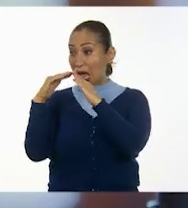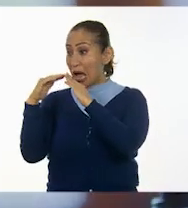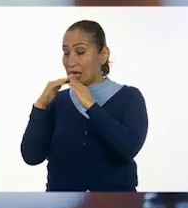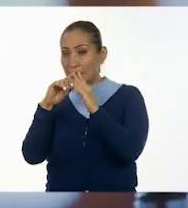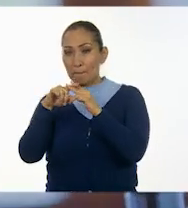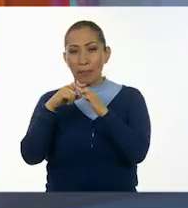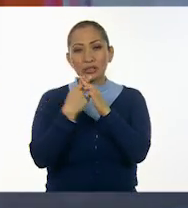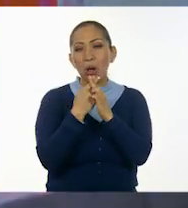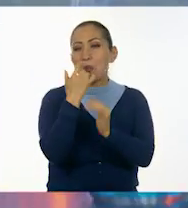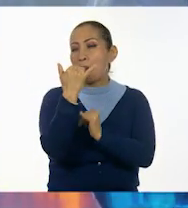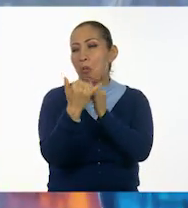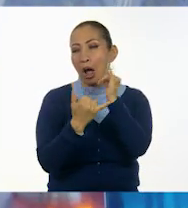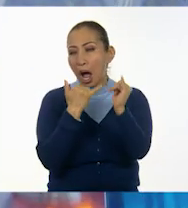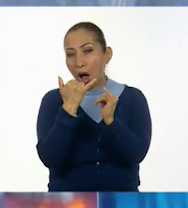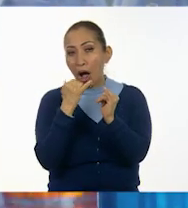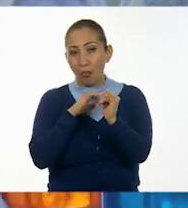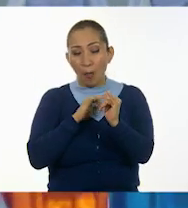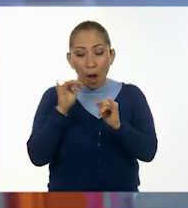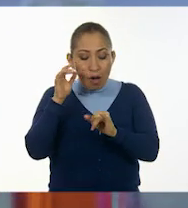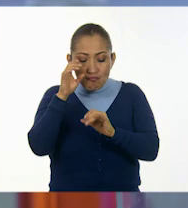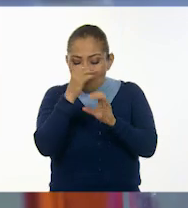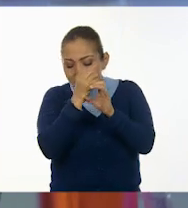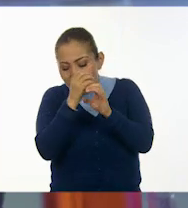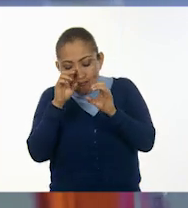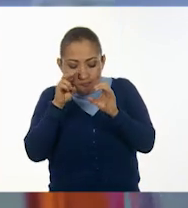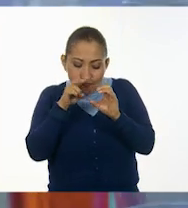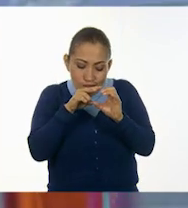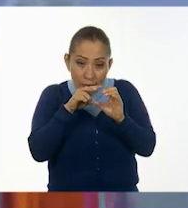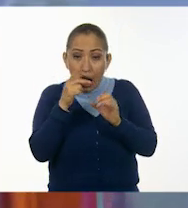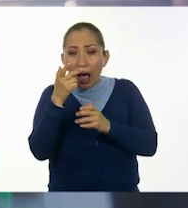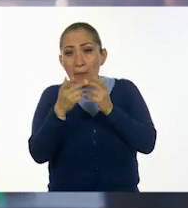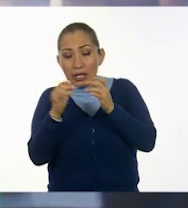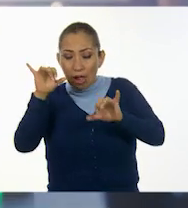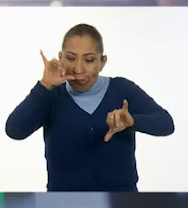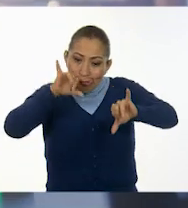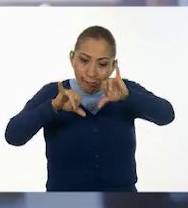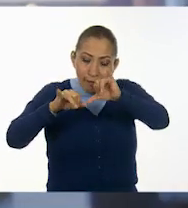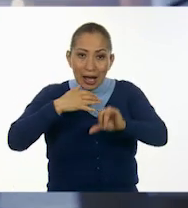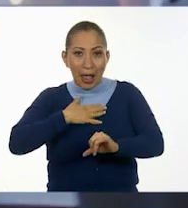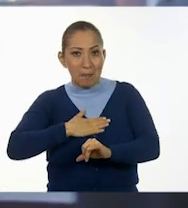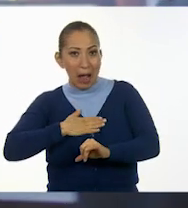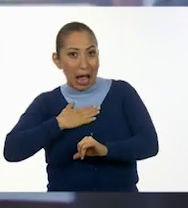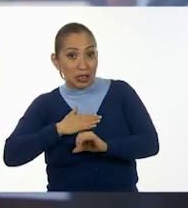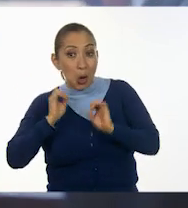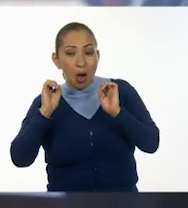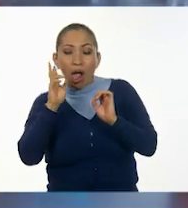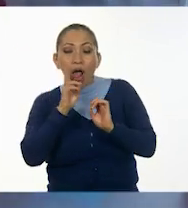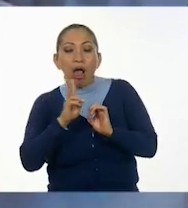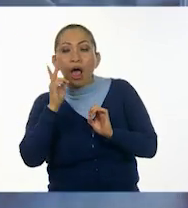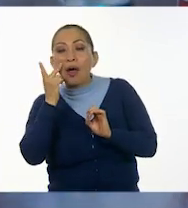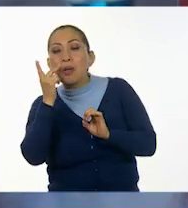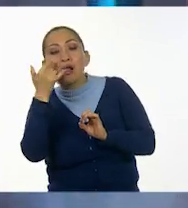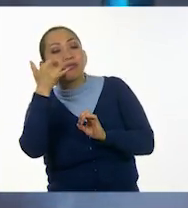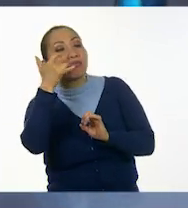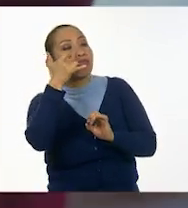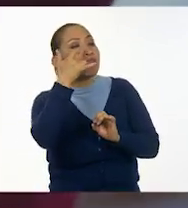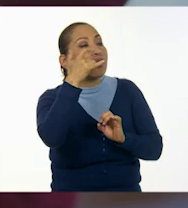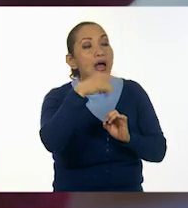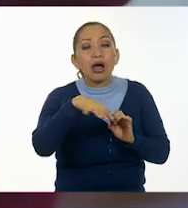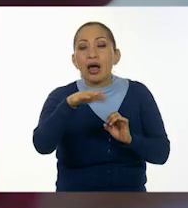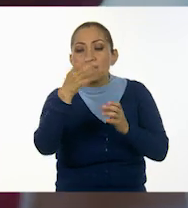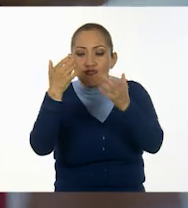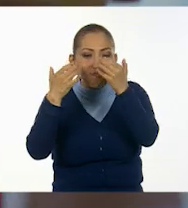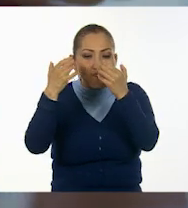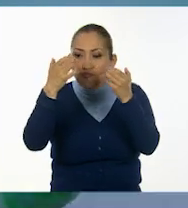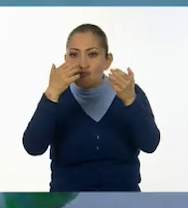todo empezó con un juego, con mi pequeño microscopio. A veces mezclando cosas en el baño y explorando todo lo que me encontraba a mi